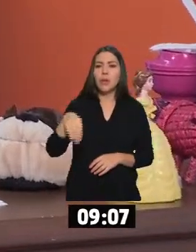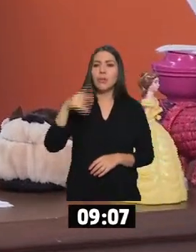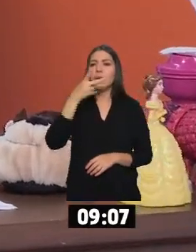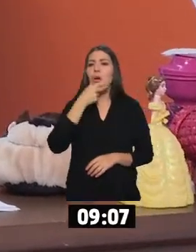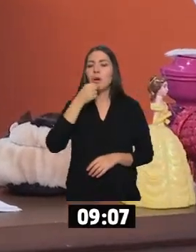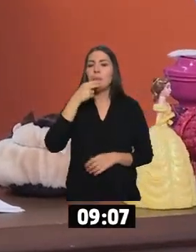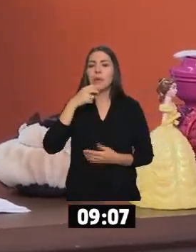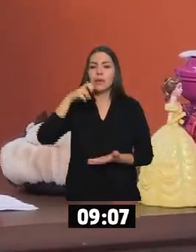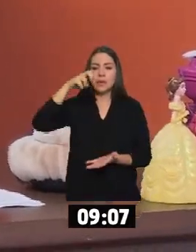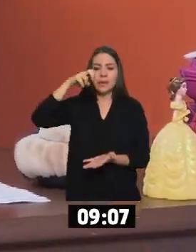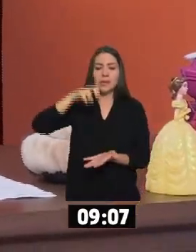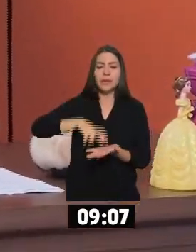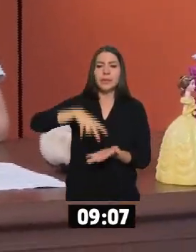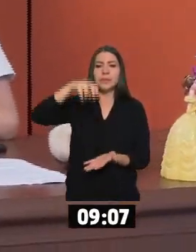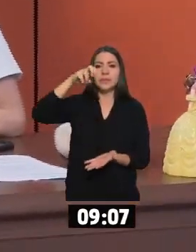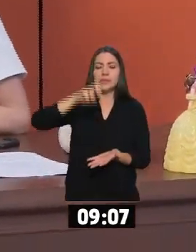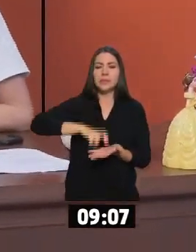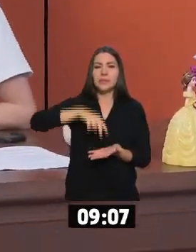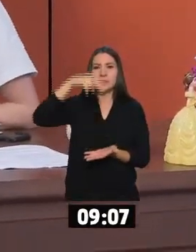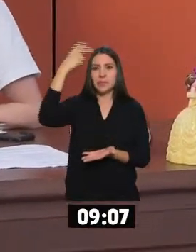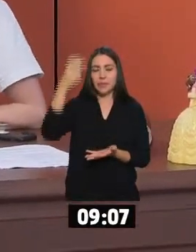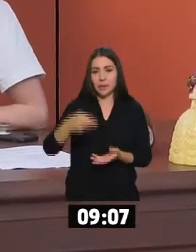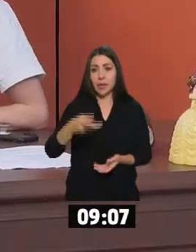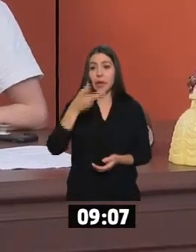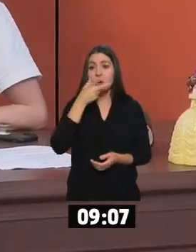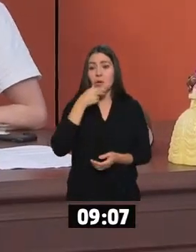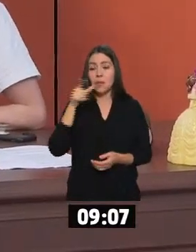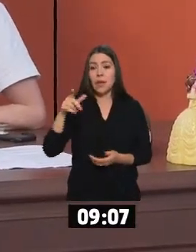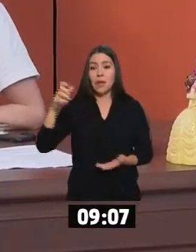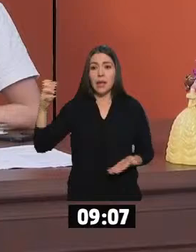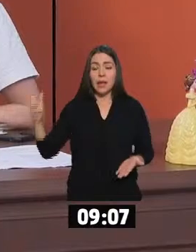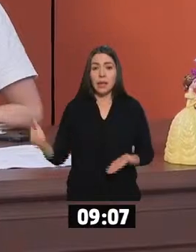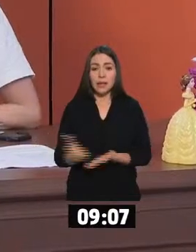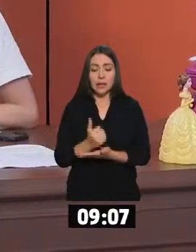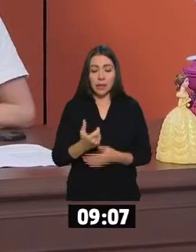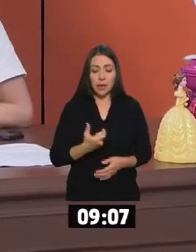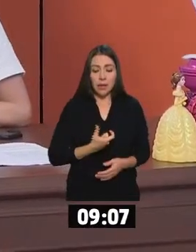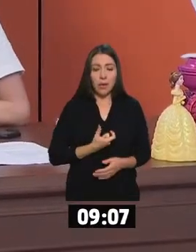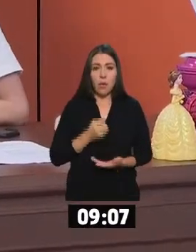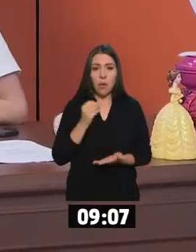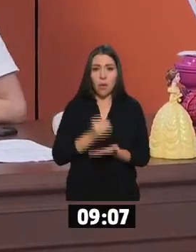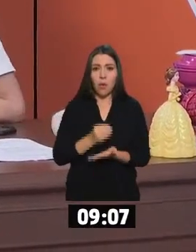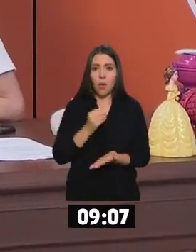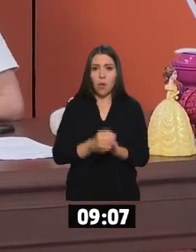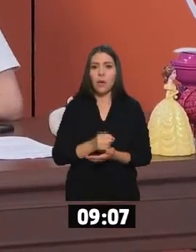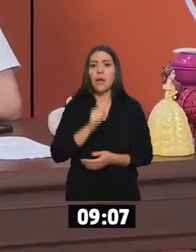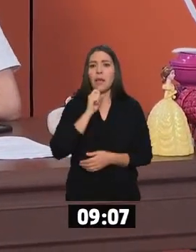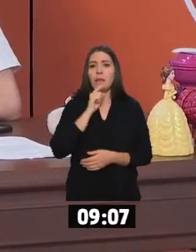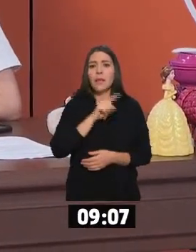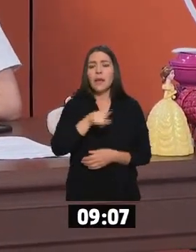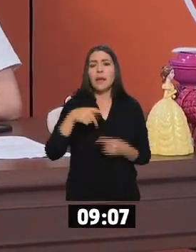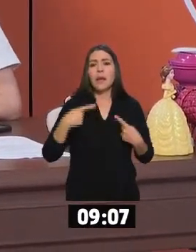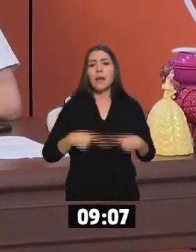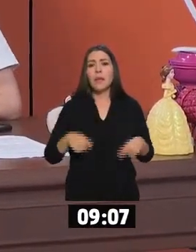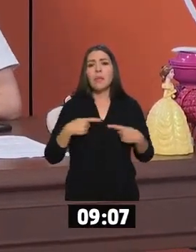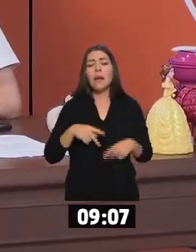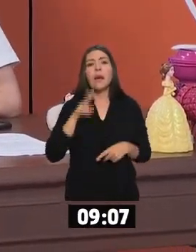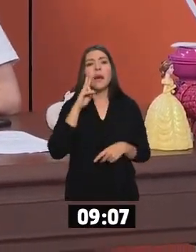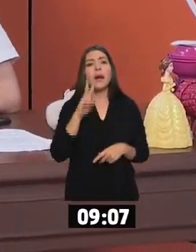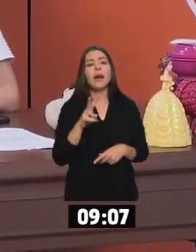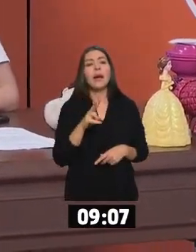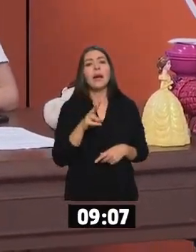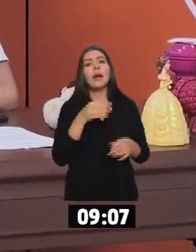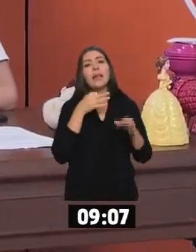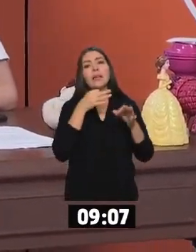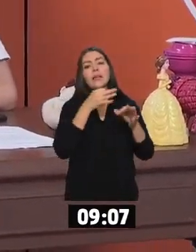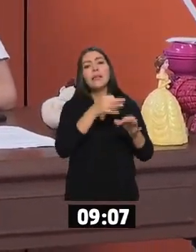mire, no solo consiguió la medalla de oro, sino que conquistó al mundo tejiendo. Haciendo ya sabe. chambritas, haciendo